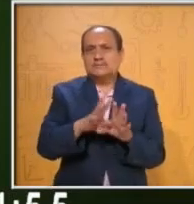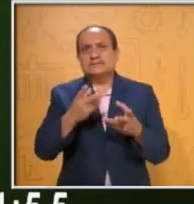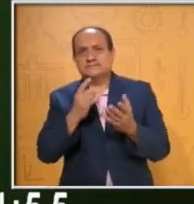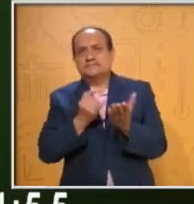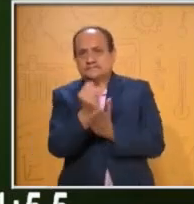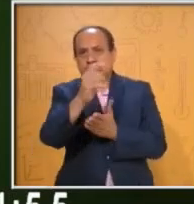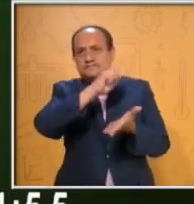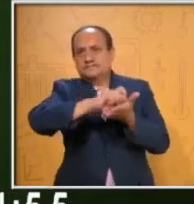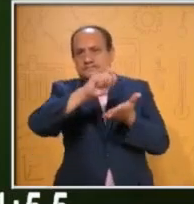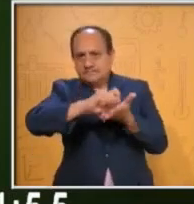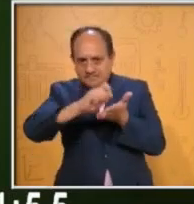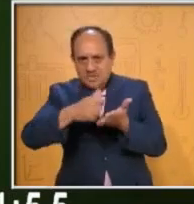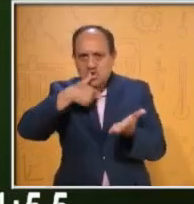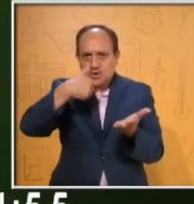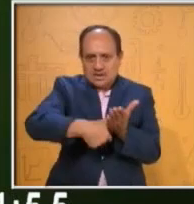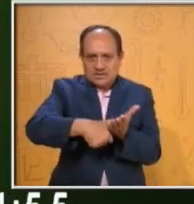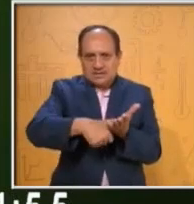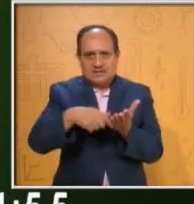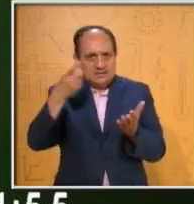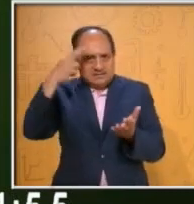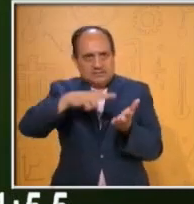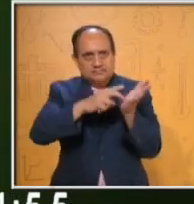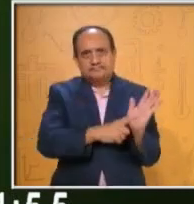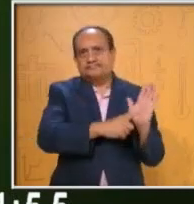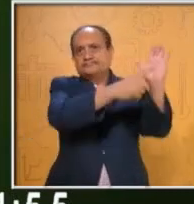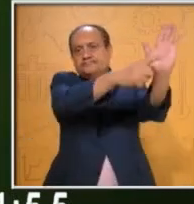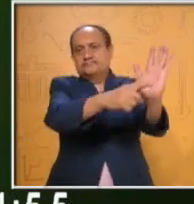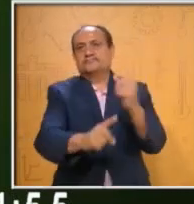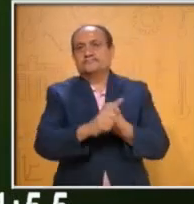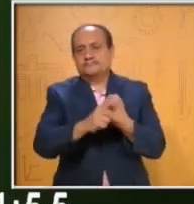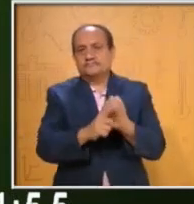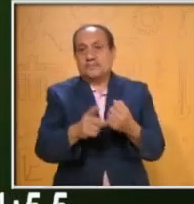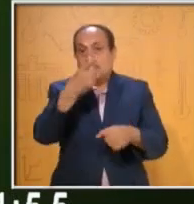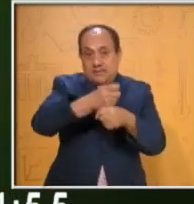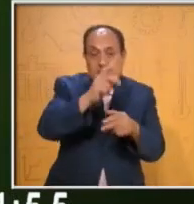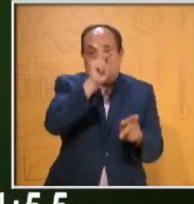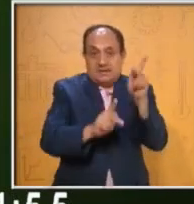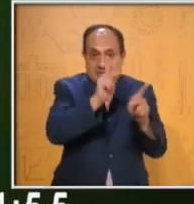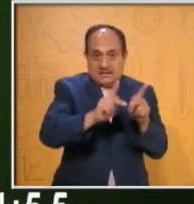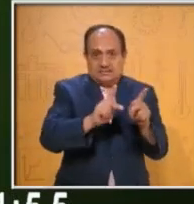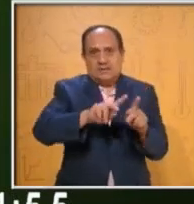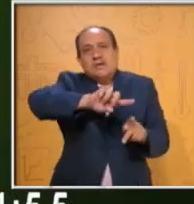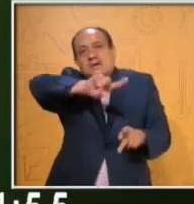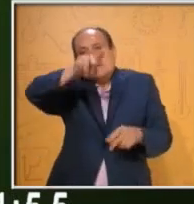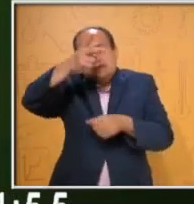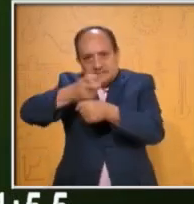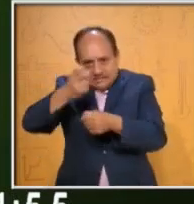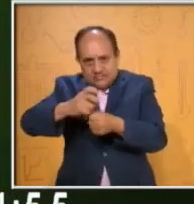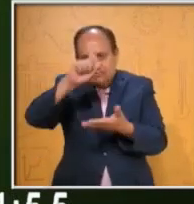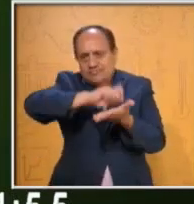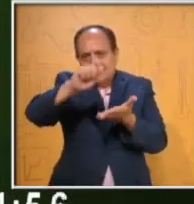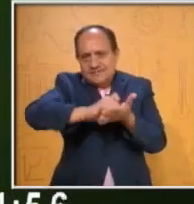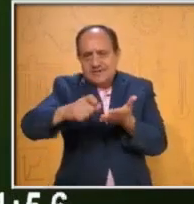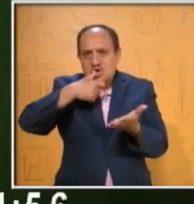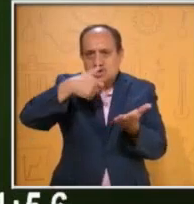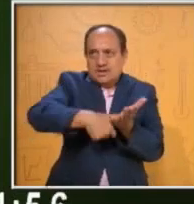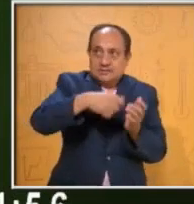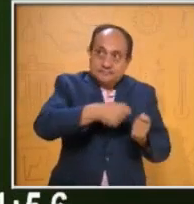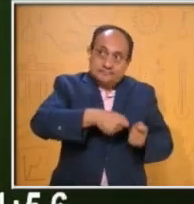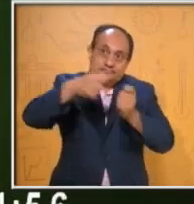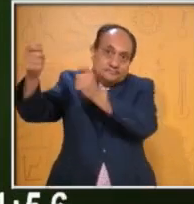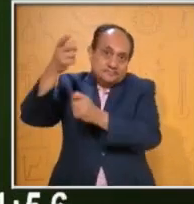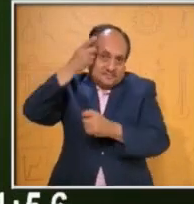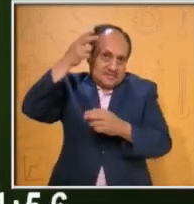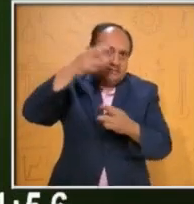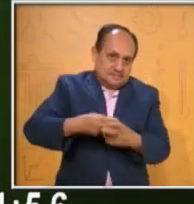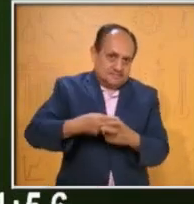una carta al director expresando el problema. Primero platicaron y luego después hicieron una carta dirigida hacia el